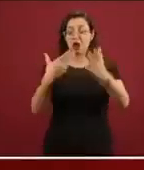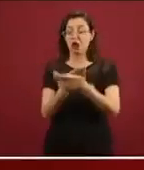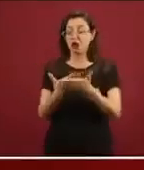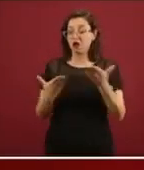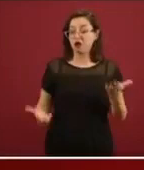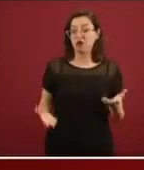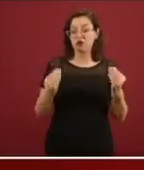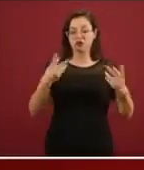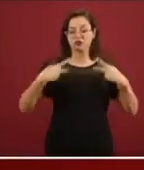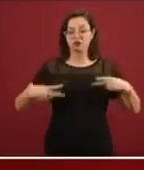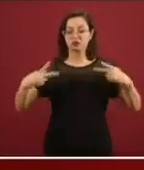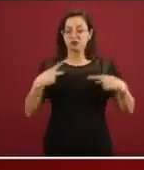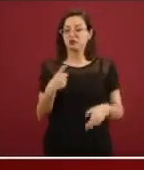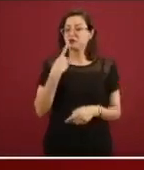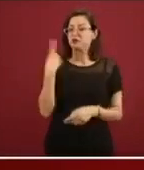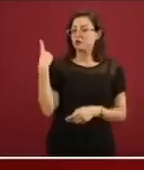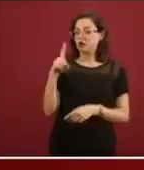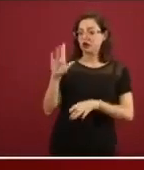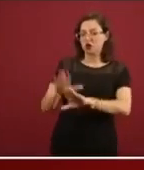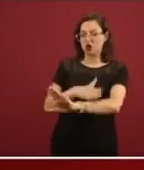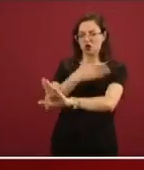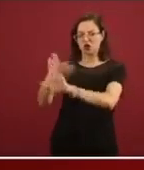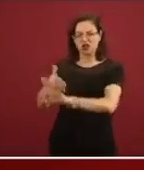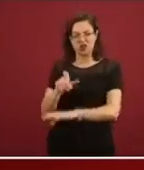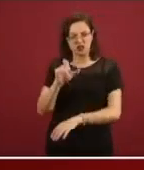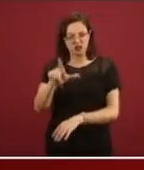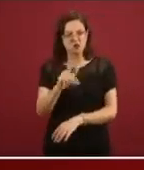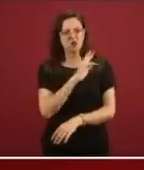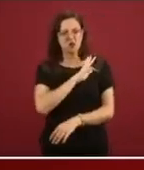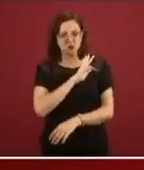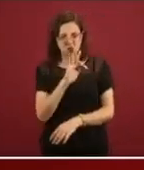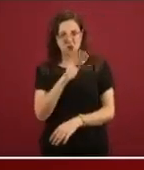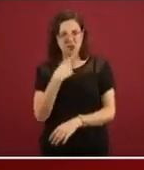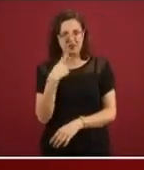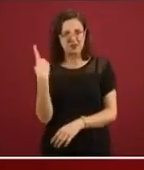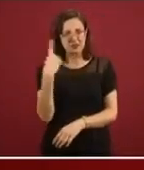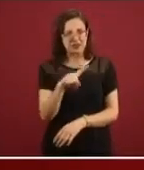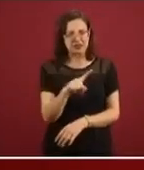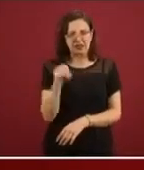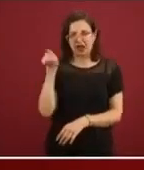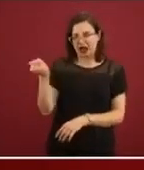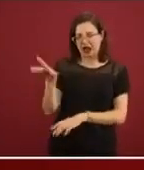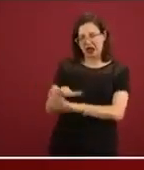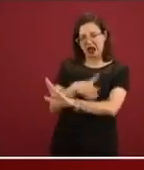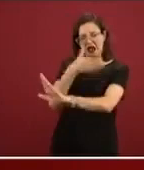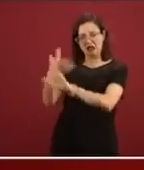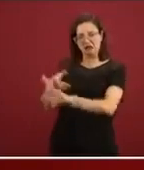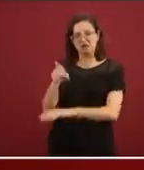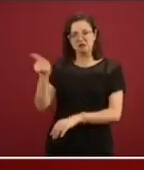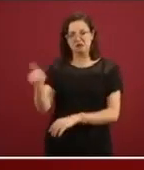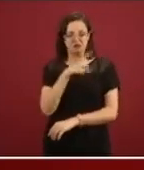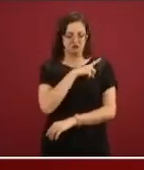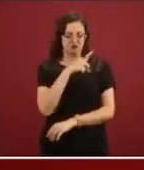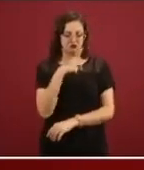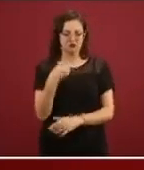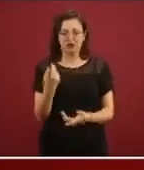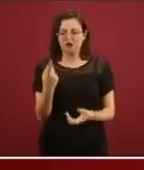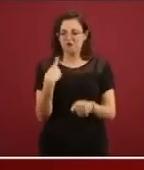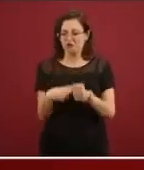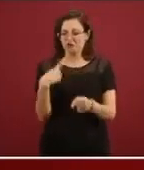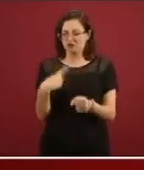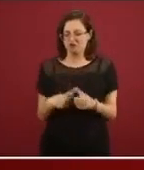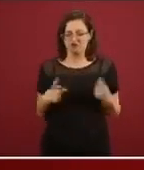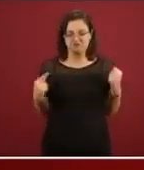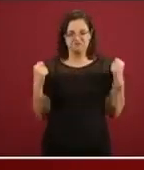por parte de la población. ¿Es posible aplicar la ley así cuando una persona de manera deliberada